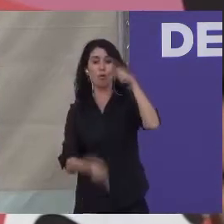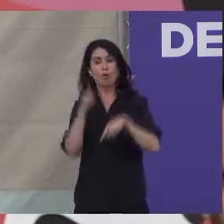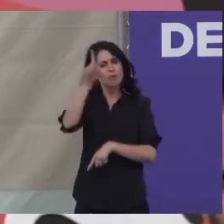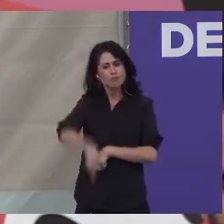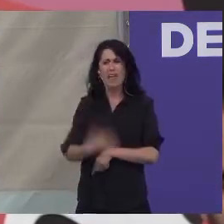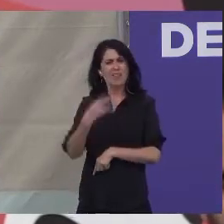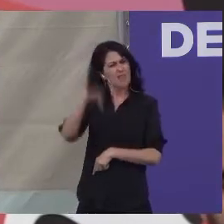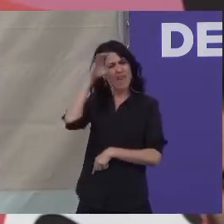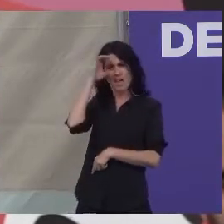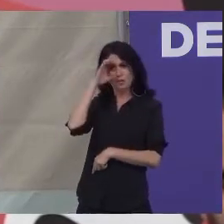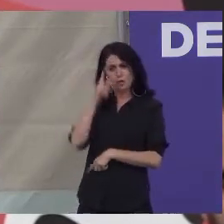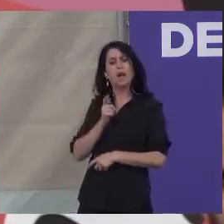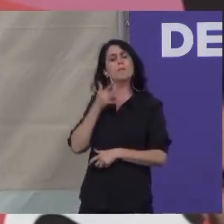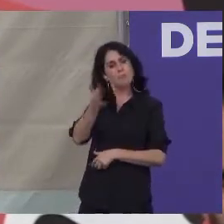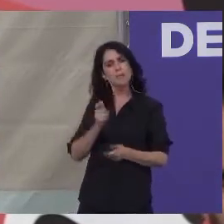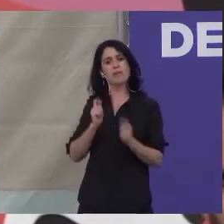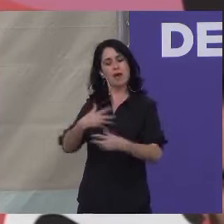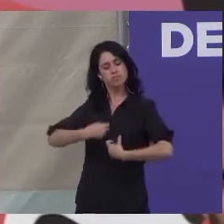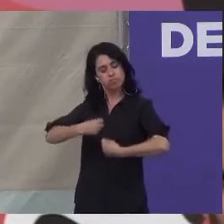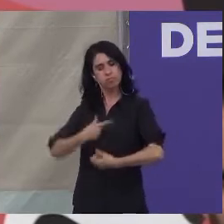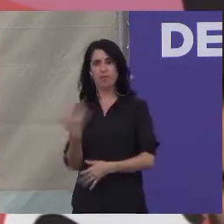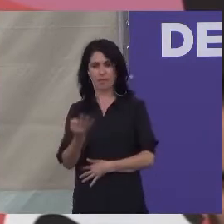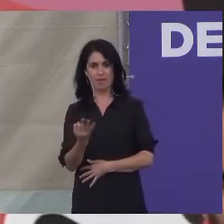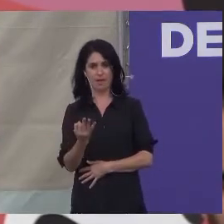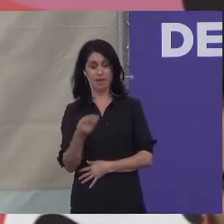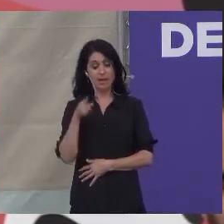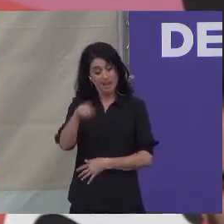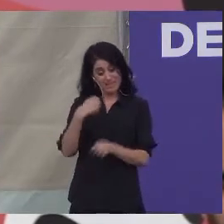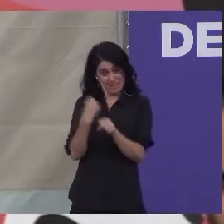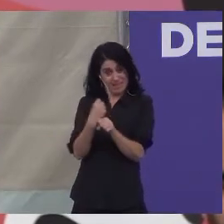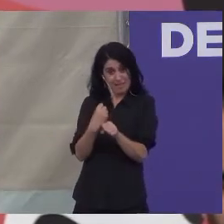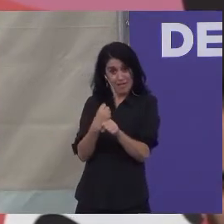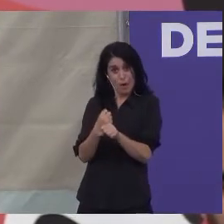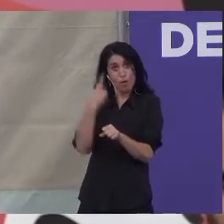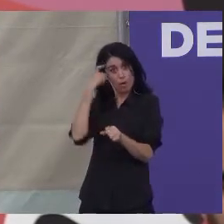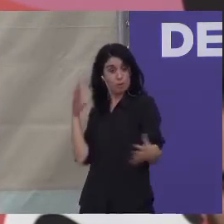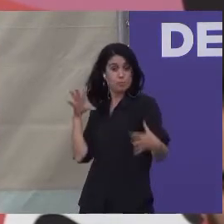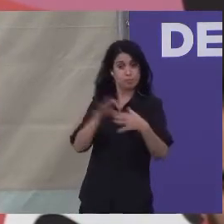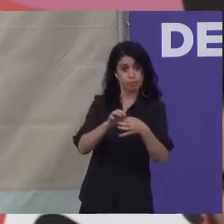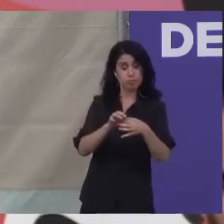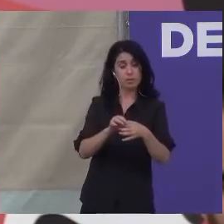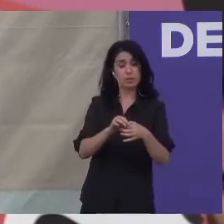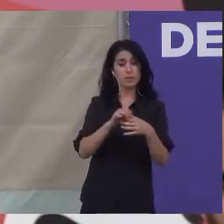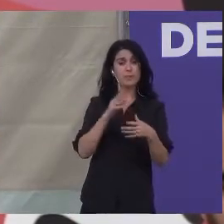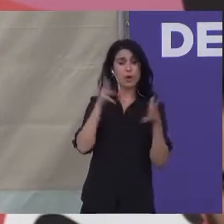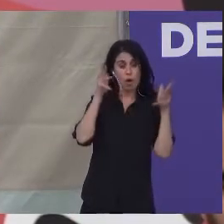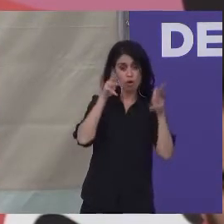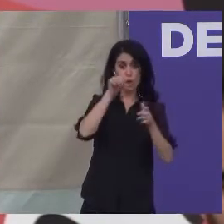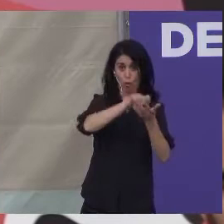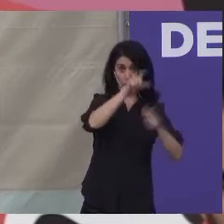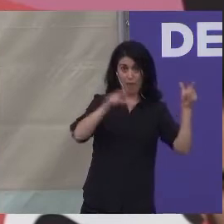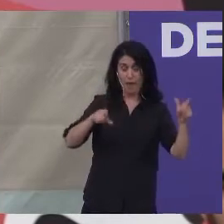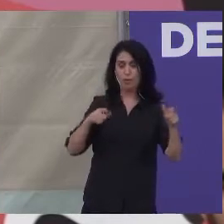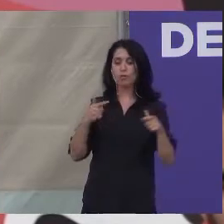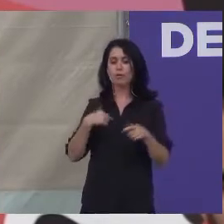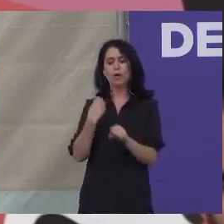ser escuchados y empoderados. Y esas tareas que yo creo que están vinculadas con el Consejo Ciudadano son dar a conocer al